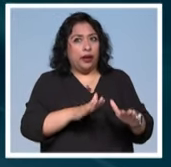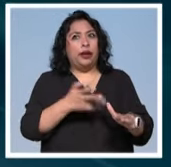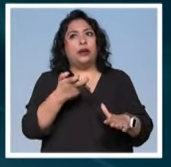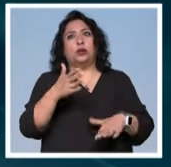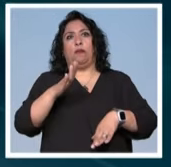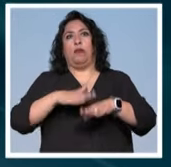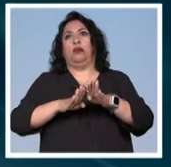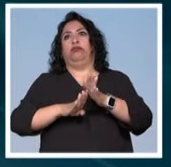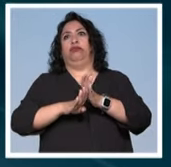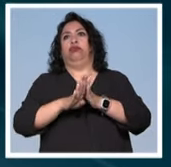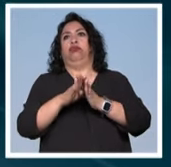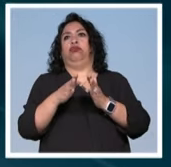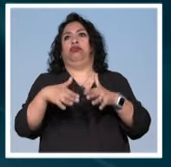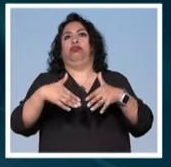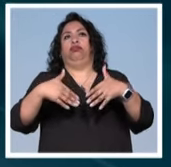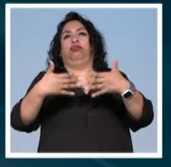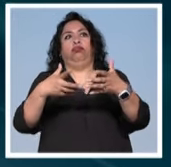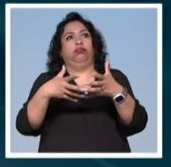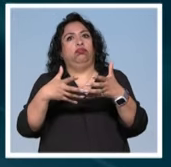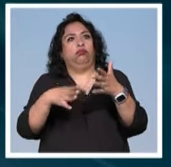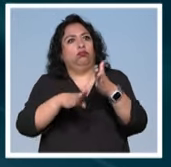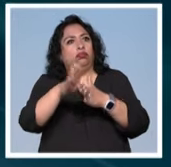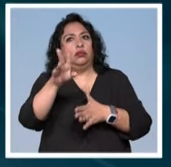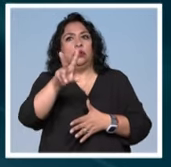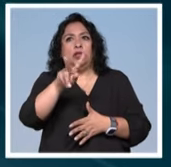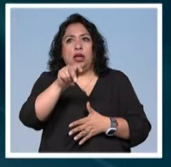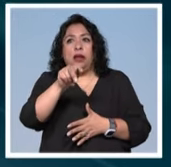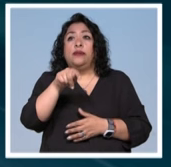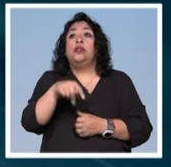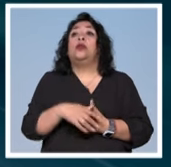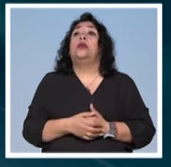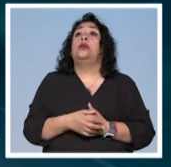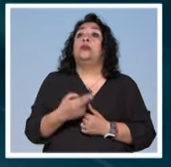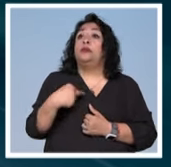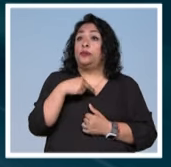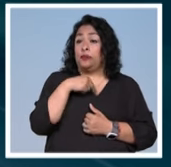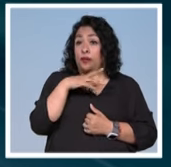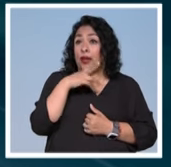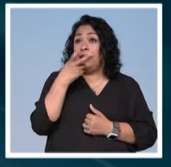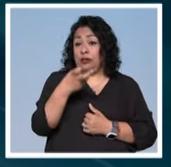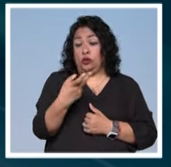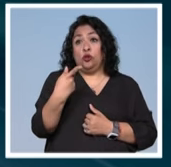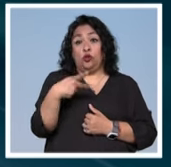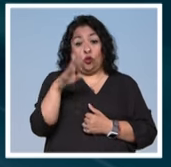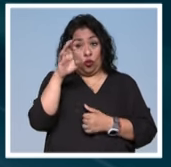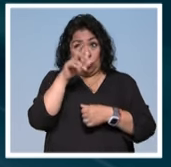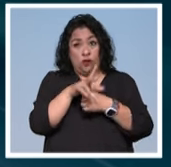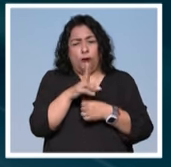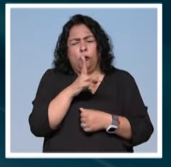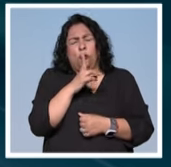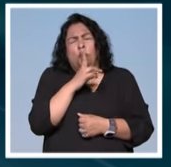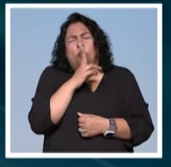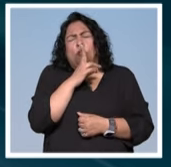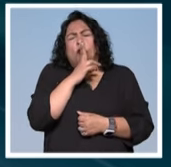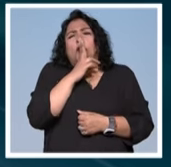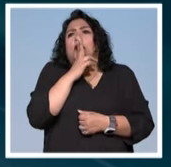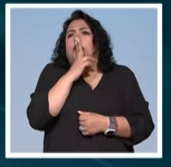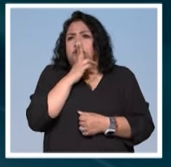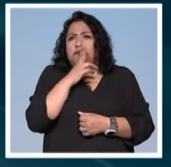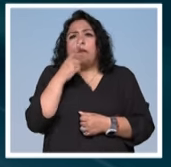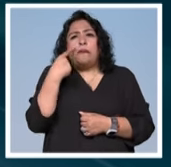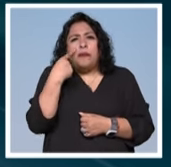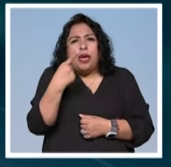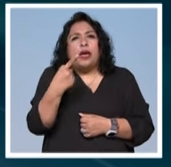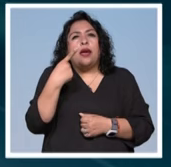crecer potencia el crecimiento de las televisoras nosotros tenemos eh ese Nicho cultural que son tesoros que son Perlas que vamos a estar